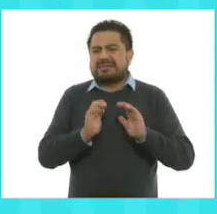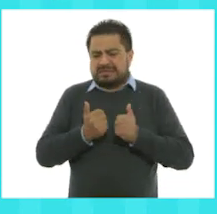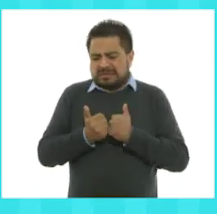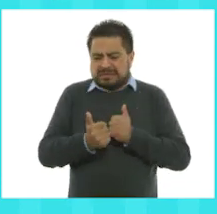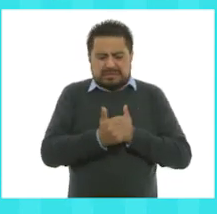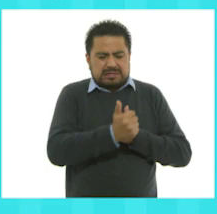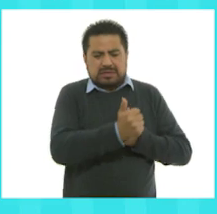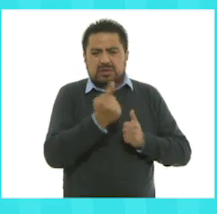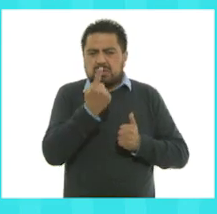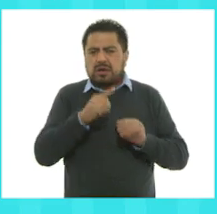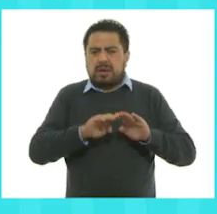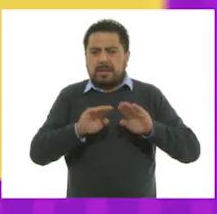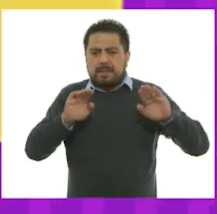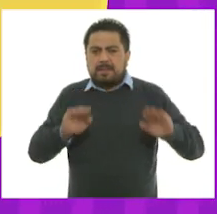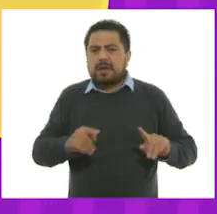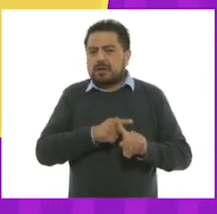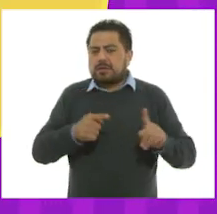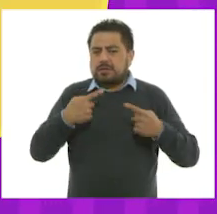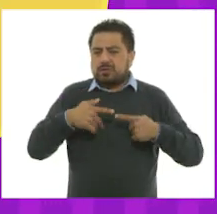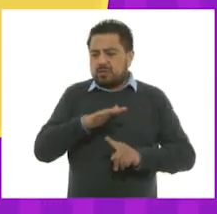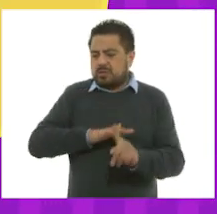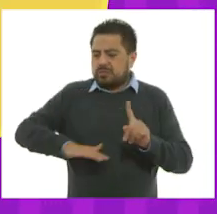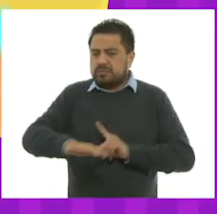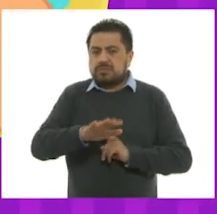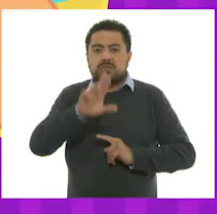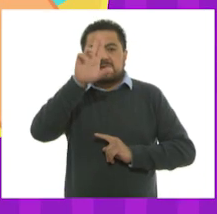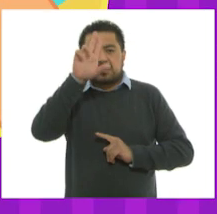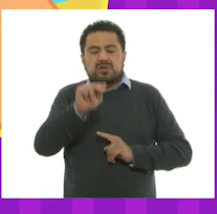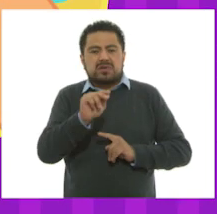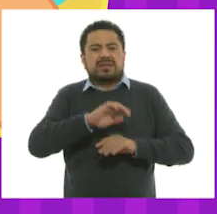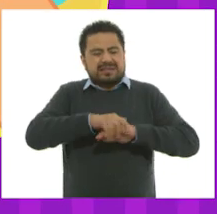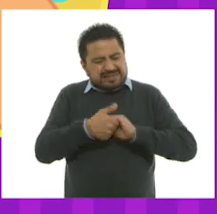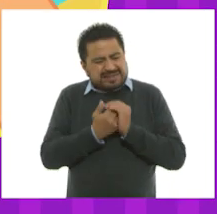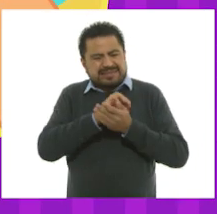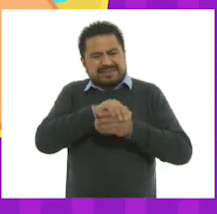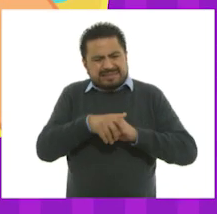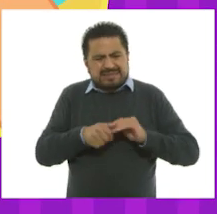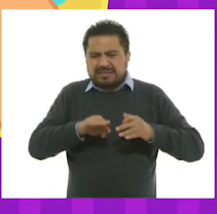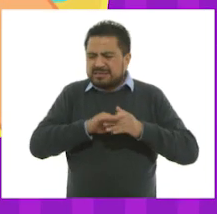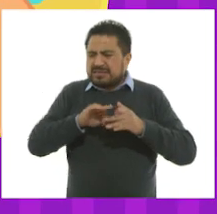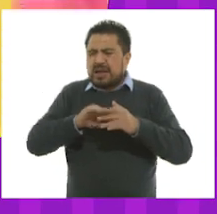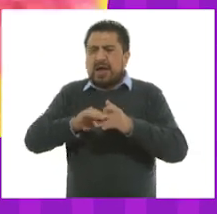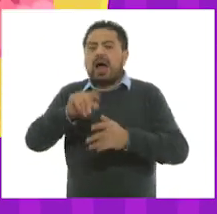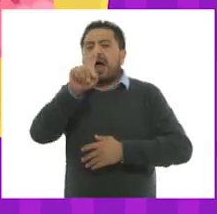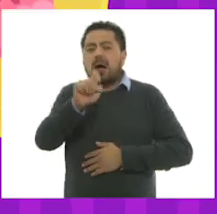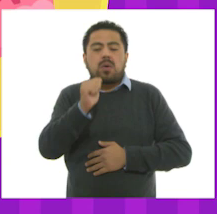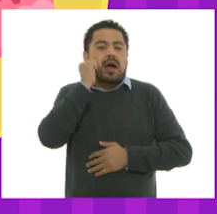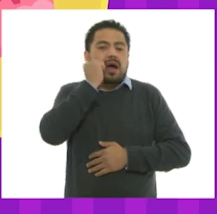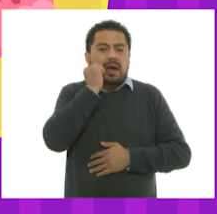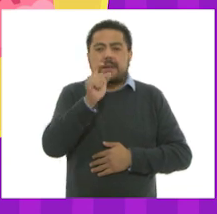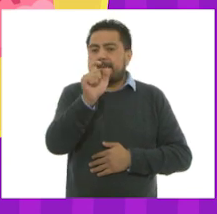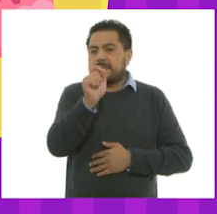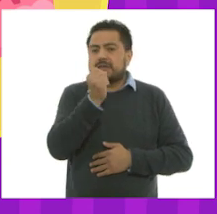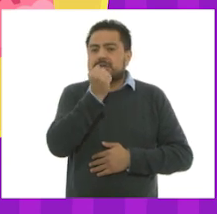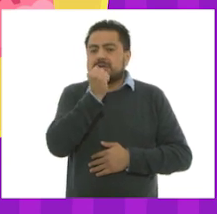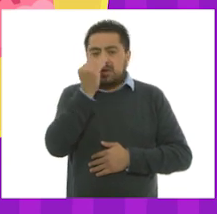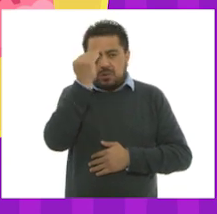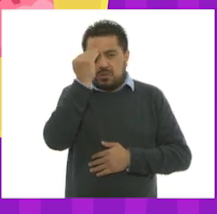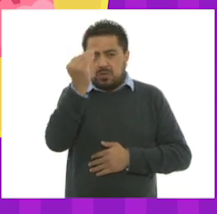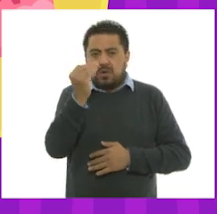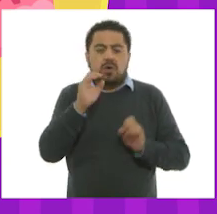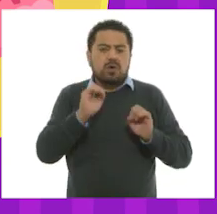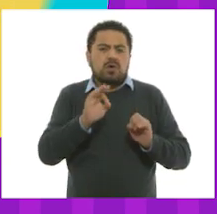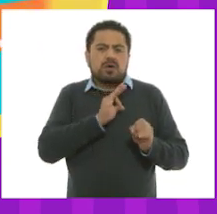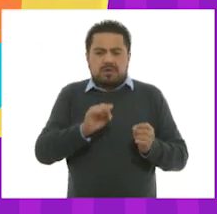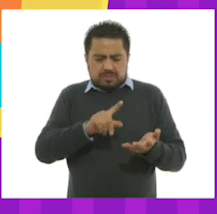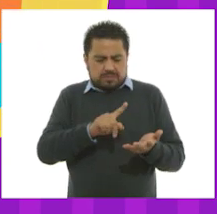1,5 metros entre tú y los demás. Lávate las manos muy seguido con agua y jabón por lo menos durante 20 segundos o